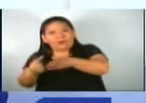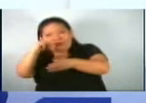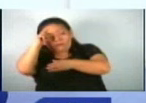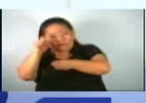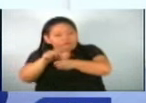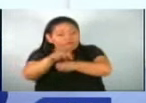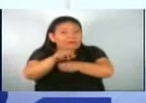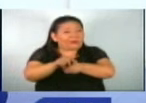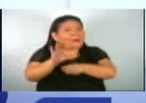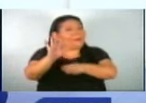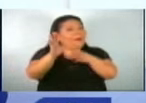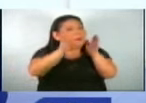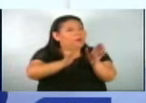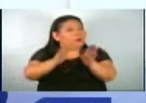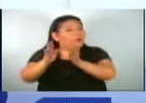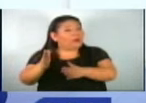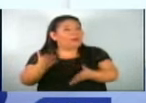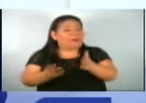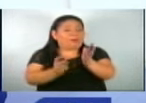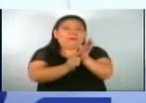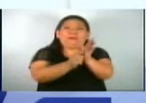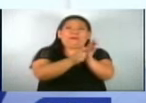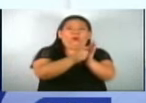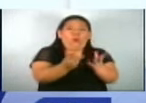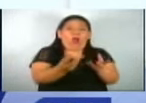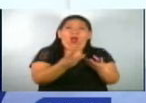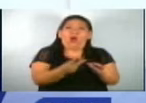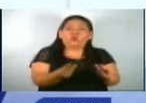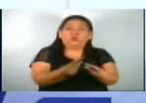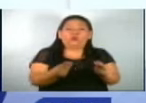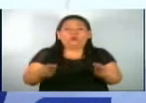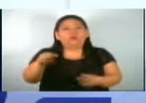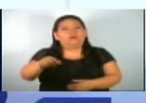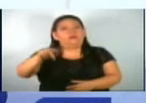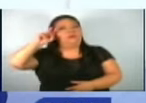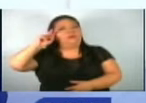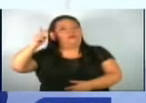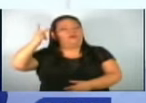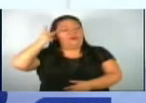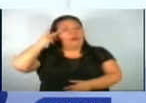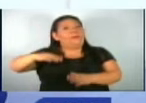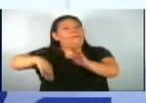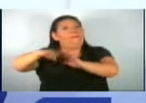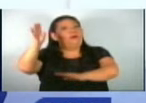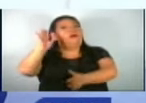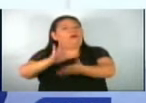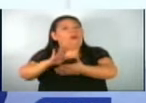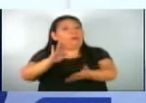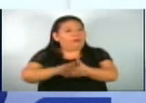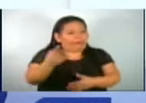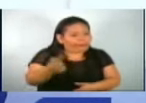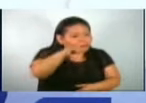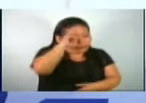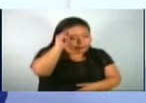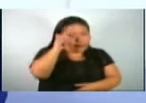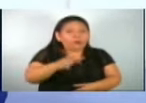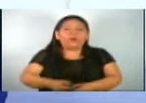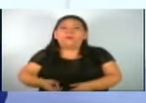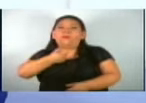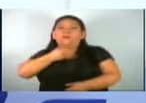estar preparados ante posibles plagas debido a la humedad, aunque esto represente mayores inversiones para los agricultores. Fernando